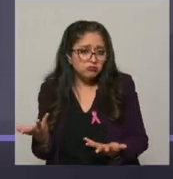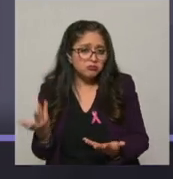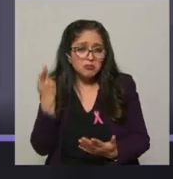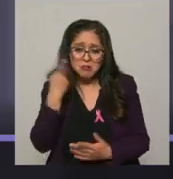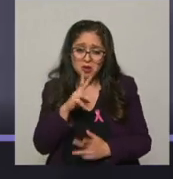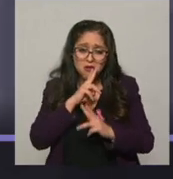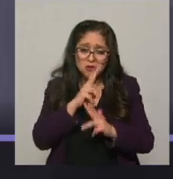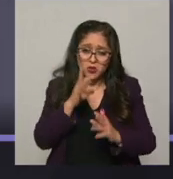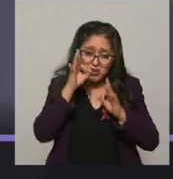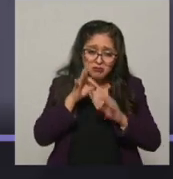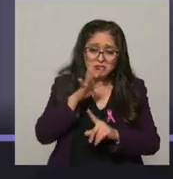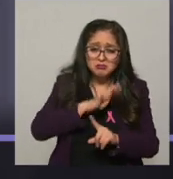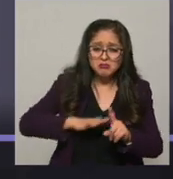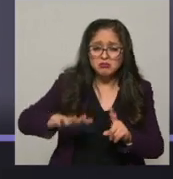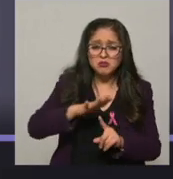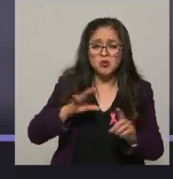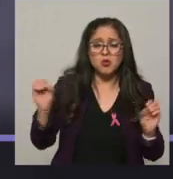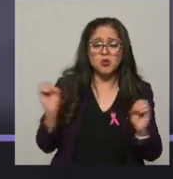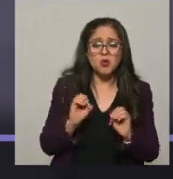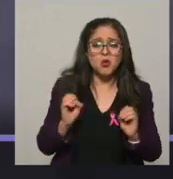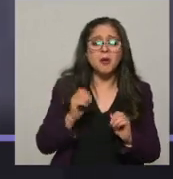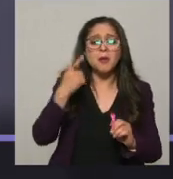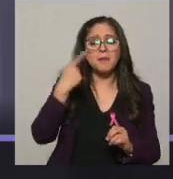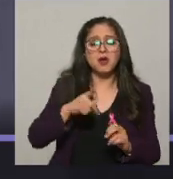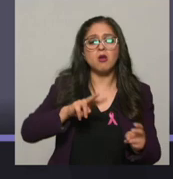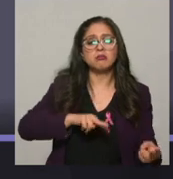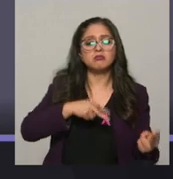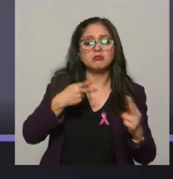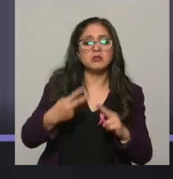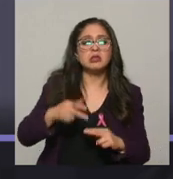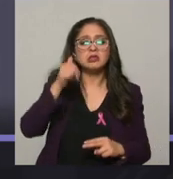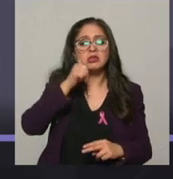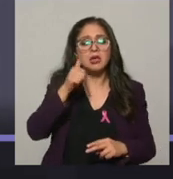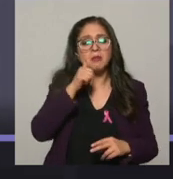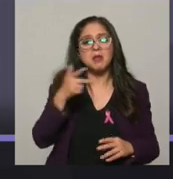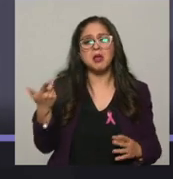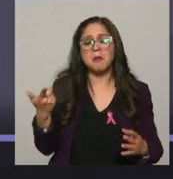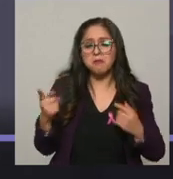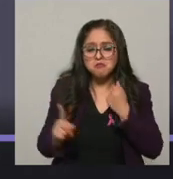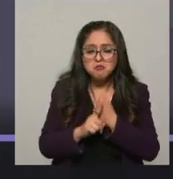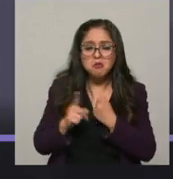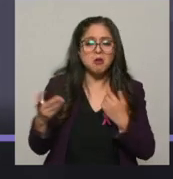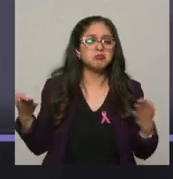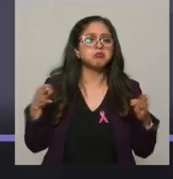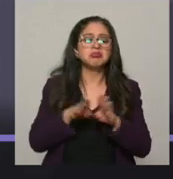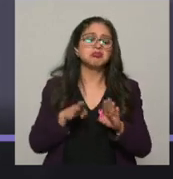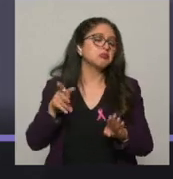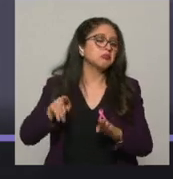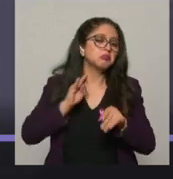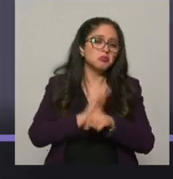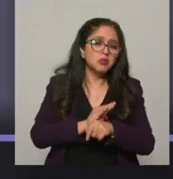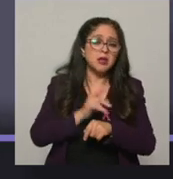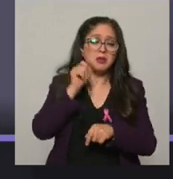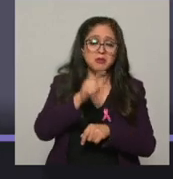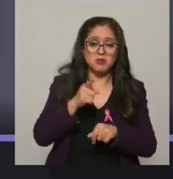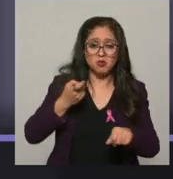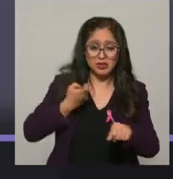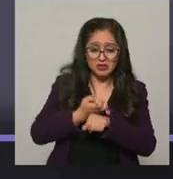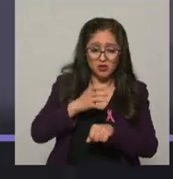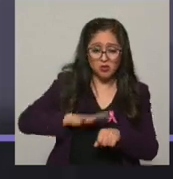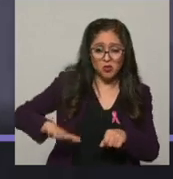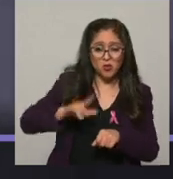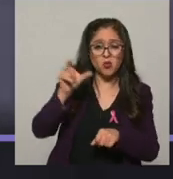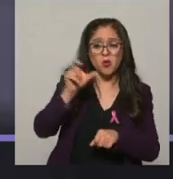respuesta desde la sociedad. Al contrario, se van a cerrar puertas, no va a haber una respuesta desde el Estado, y cuando estés en el